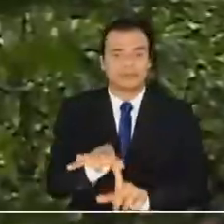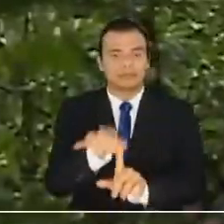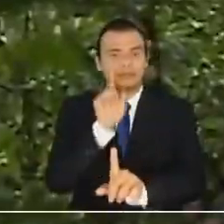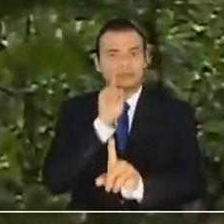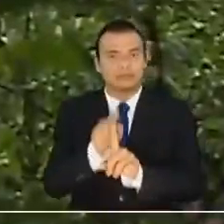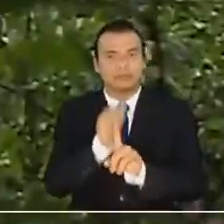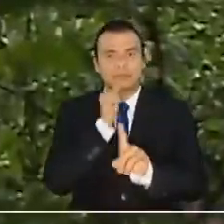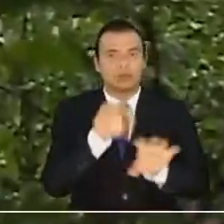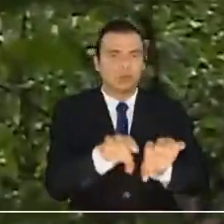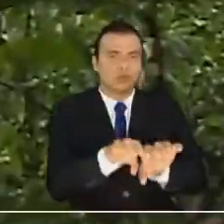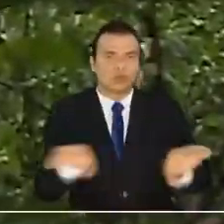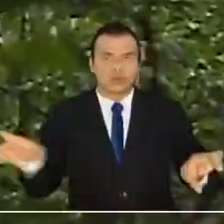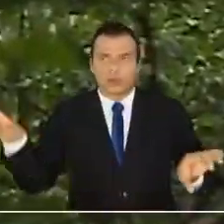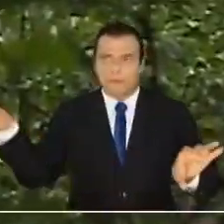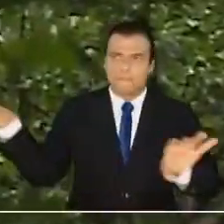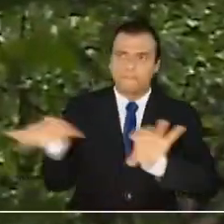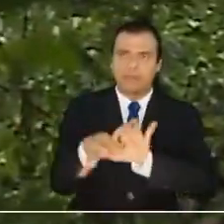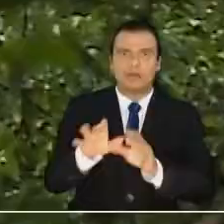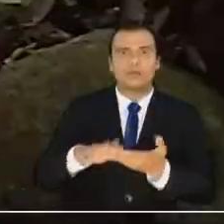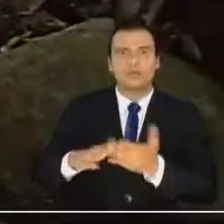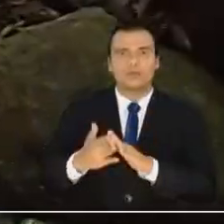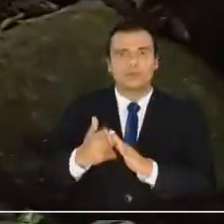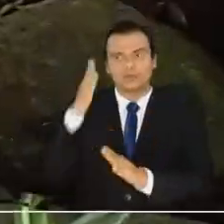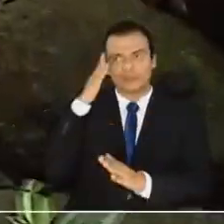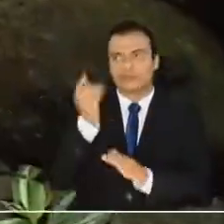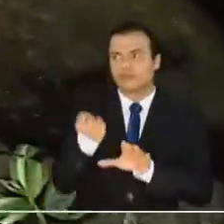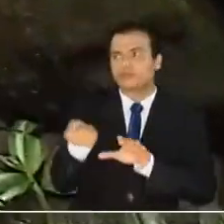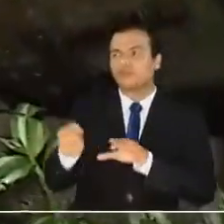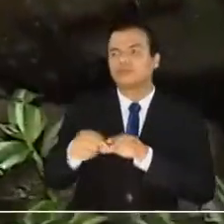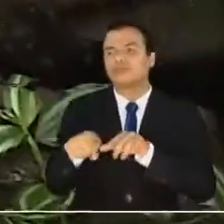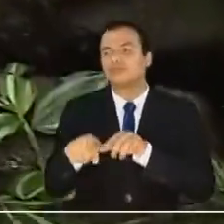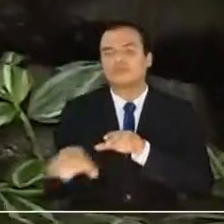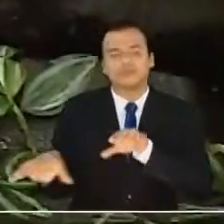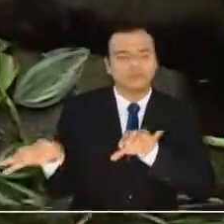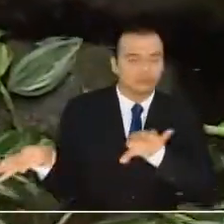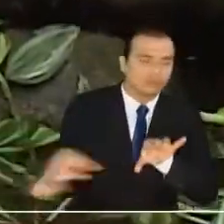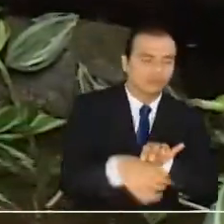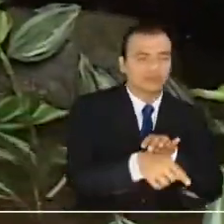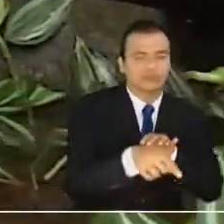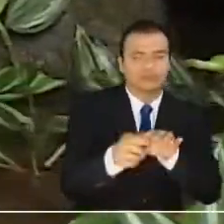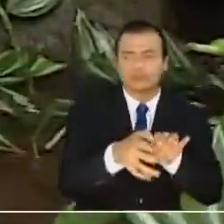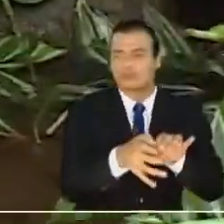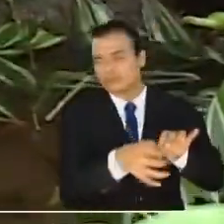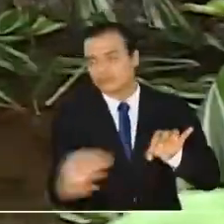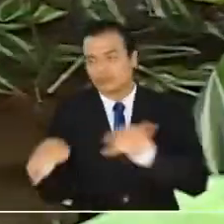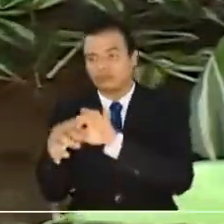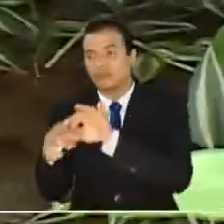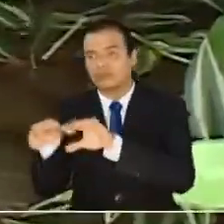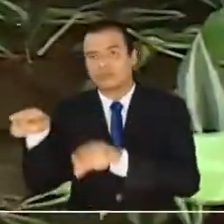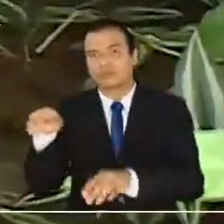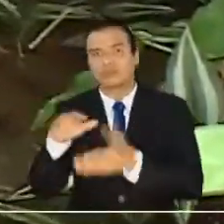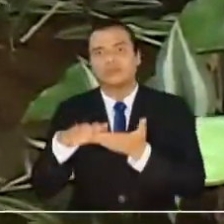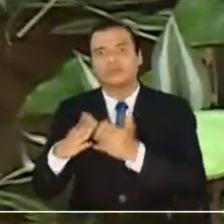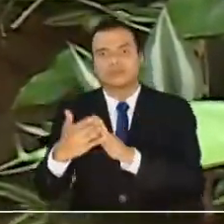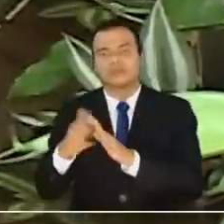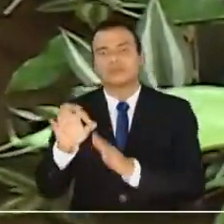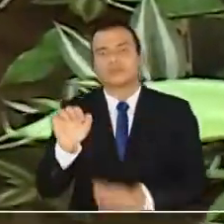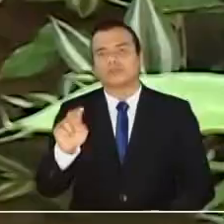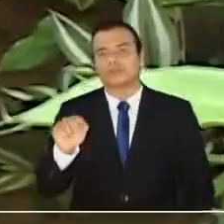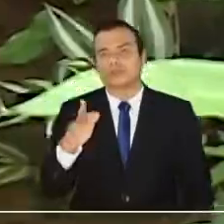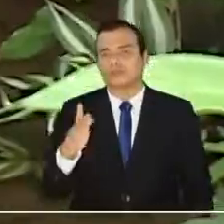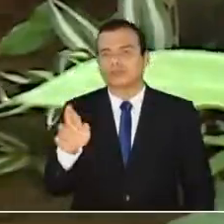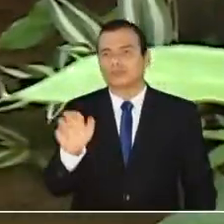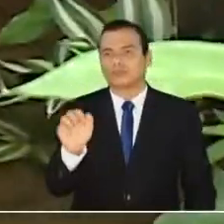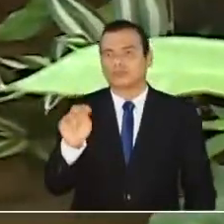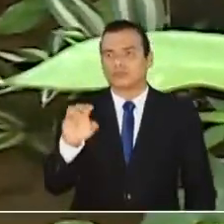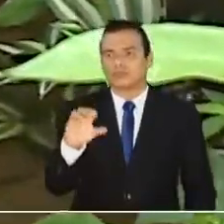como el de San Francisco, ubicado aguas abajo, y forma parte de un ecosistema que sostiene importantes fuentes hídricas de Cali. El vocero de los